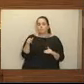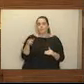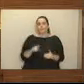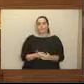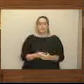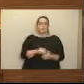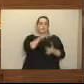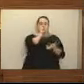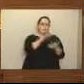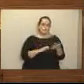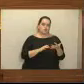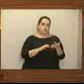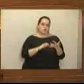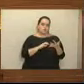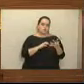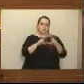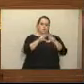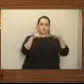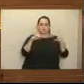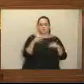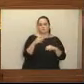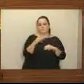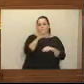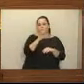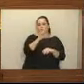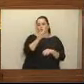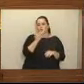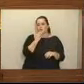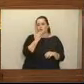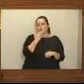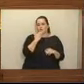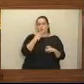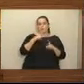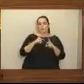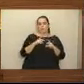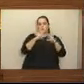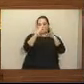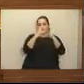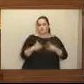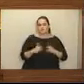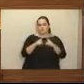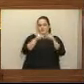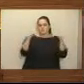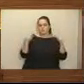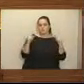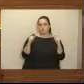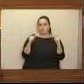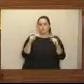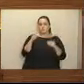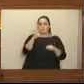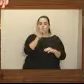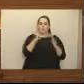informes de organismos tan variados como el Tribunal de Cuentas, la Sindicatura de Cuentas del Principado de Asturias, el Consejo Económico y Social de Castilla y León